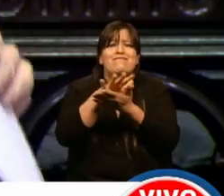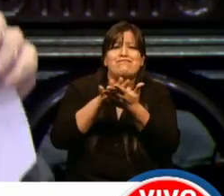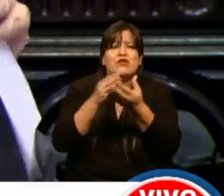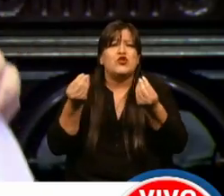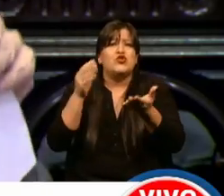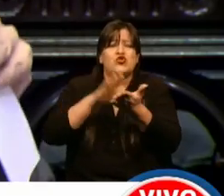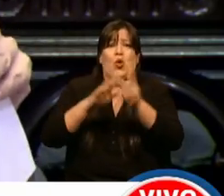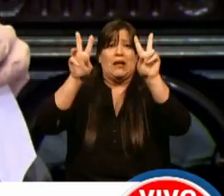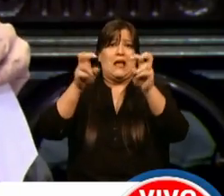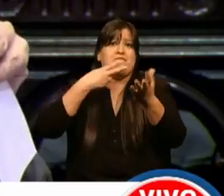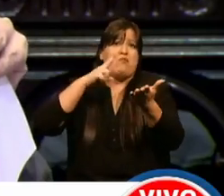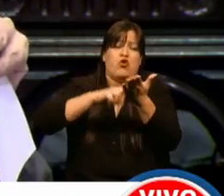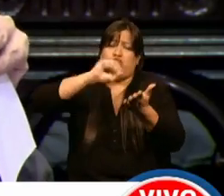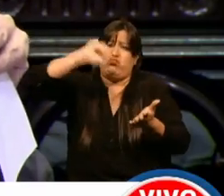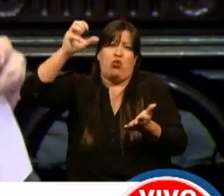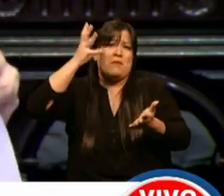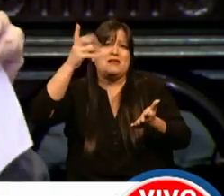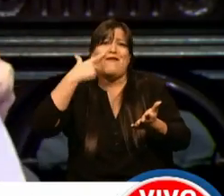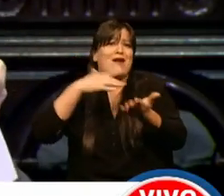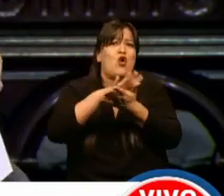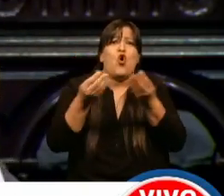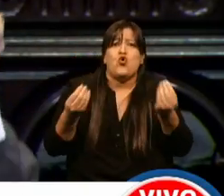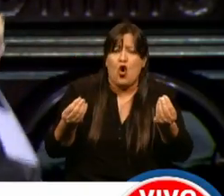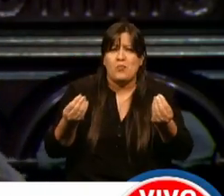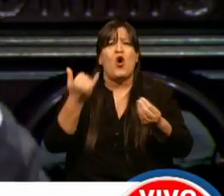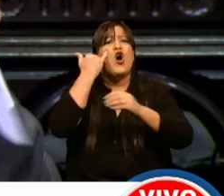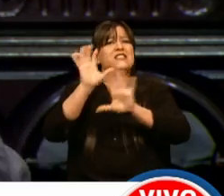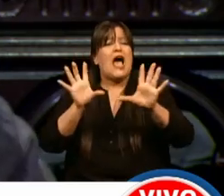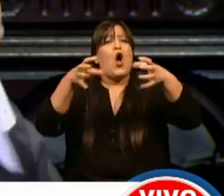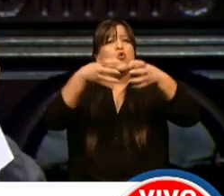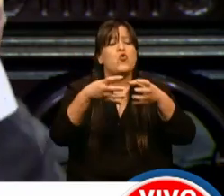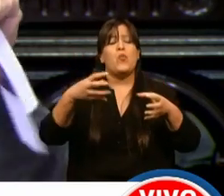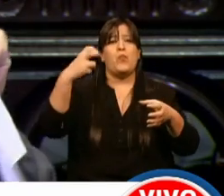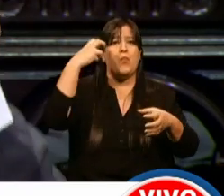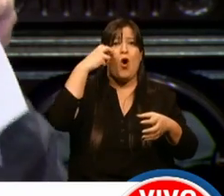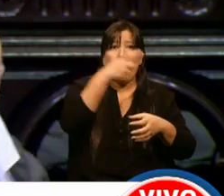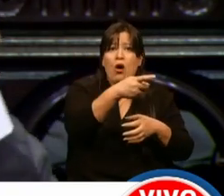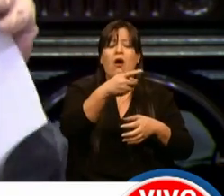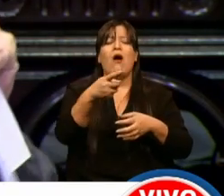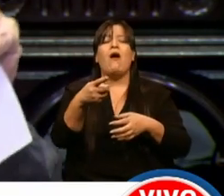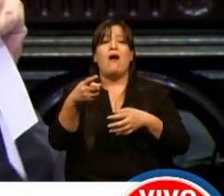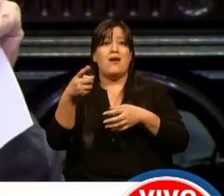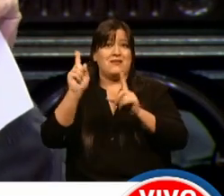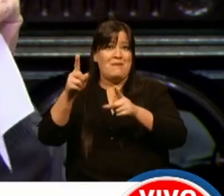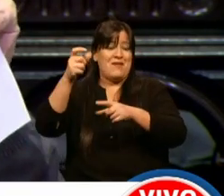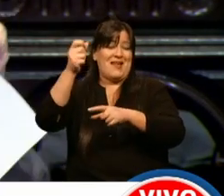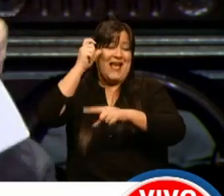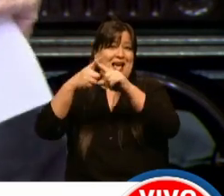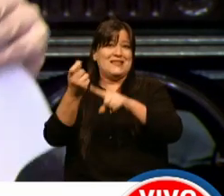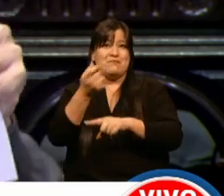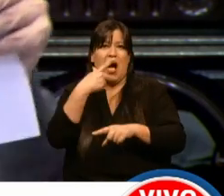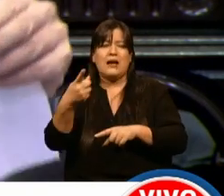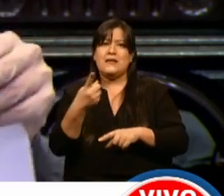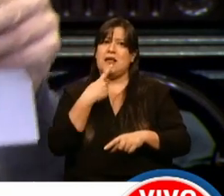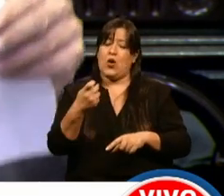el peso de las tarifas ya parte de la coalición que en ese momento gobernaba se entra a dar cuenta que se